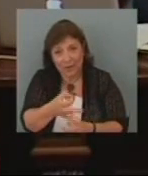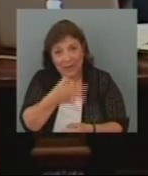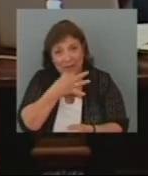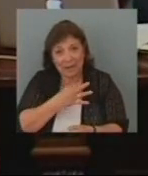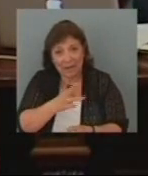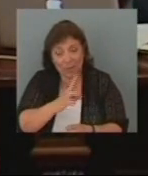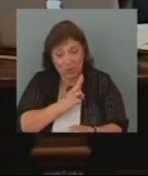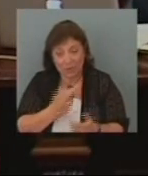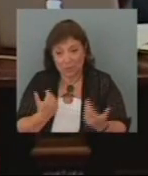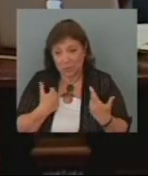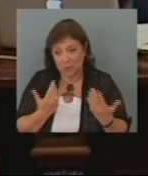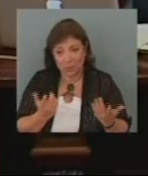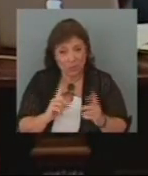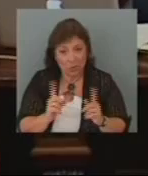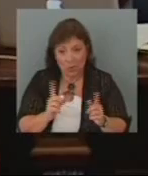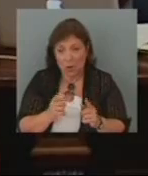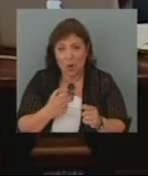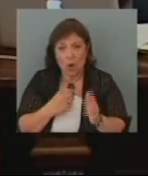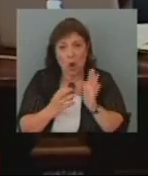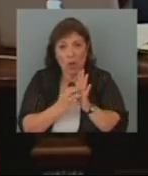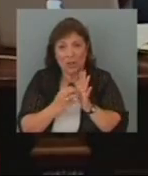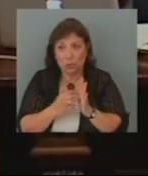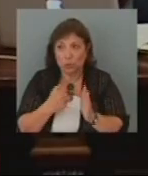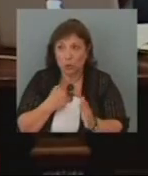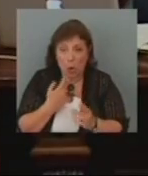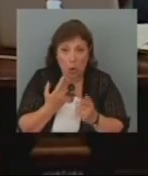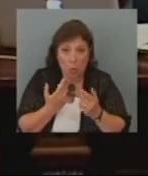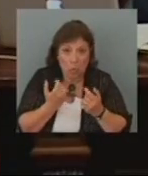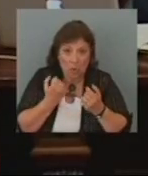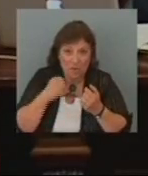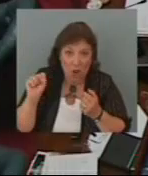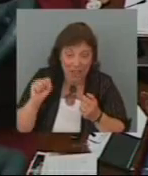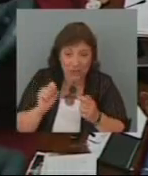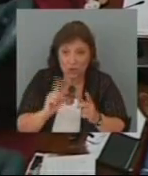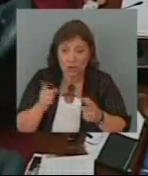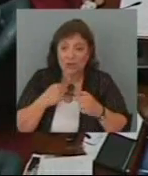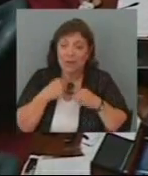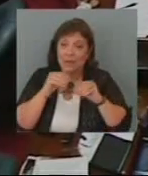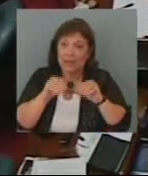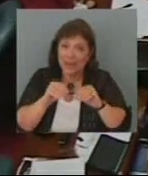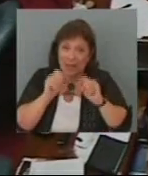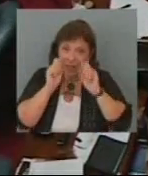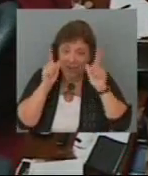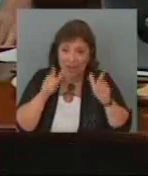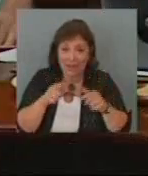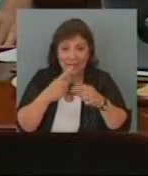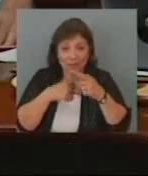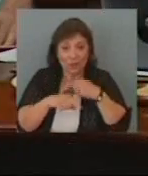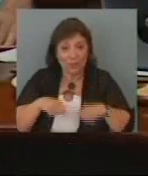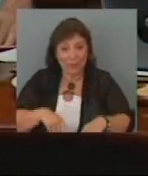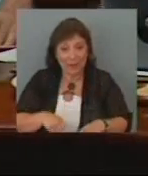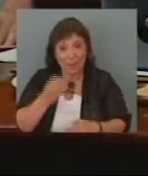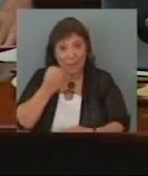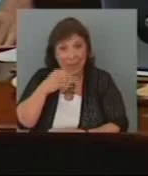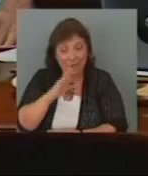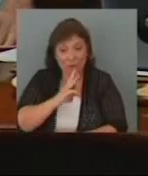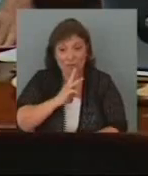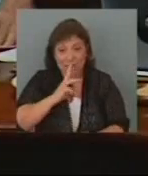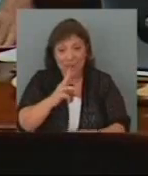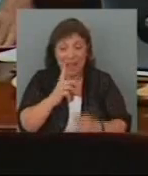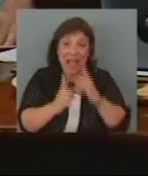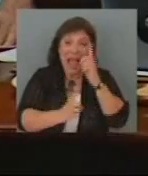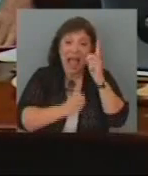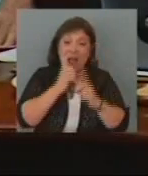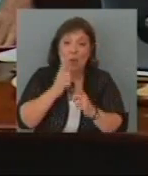dijeron, nosotros no los corremos con inconstitucionalidades. Les advertimos... A ello respondió el ministro de Transporte. Para algunos